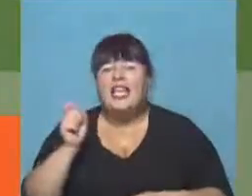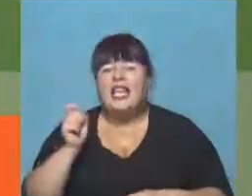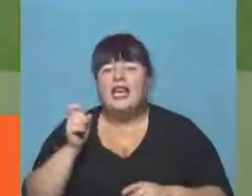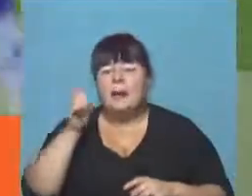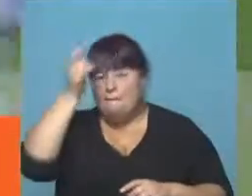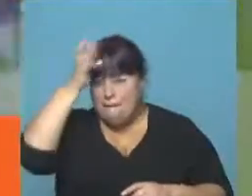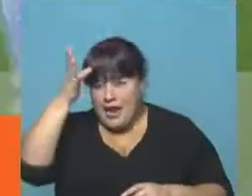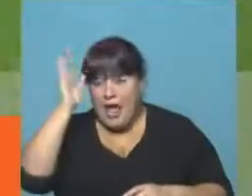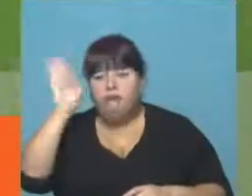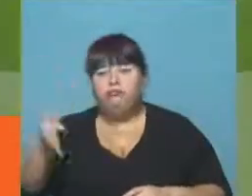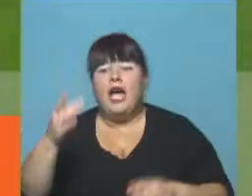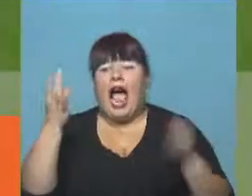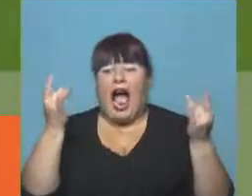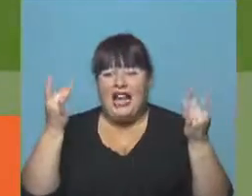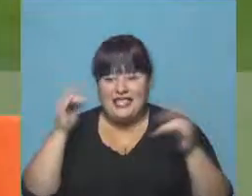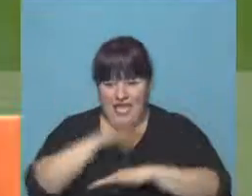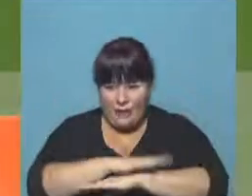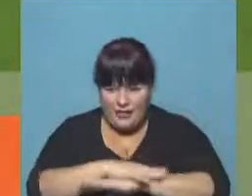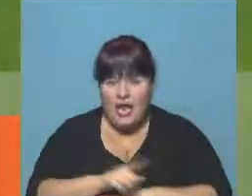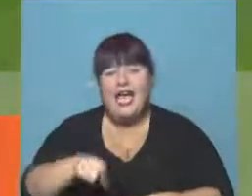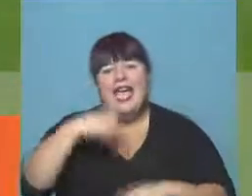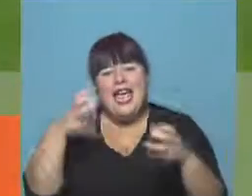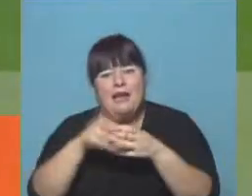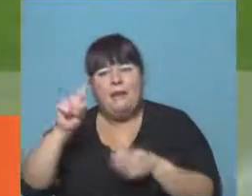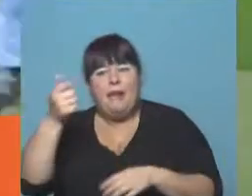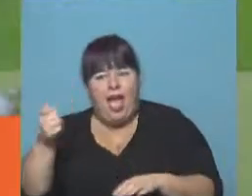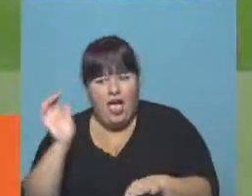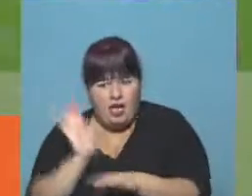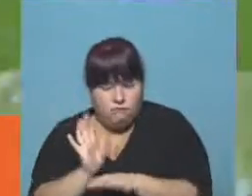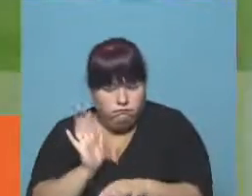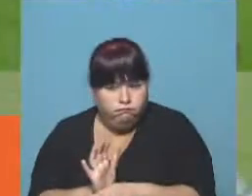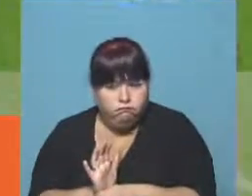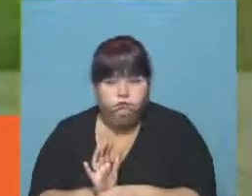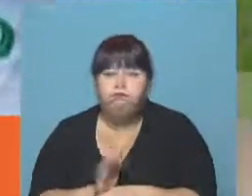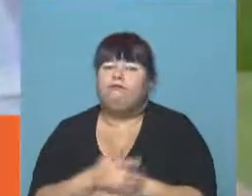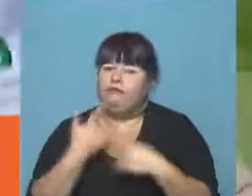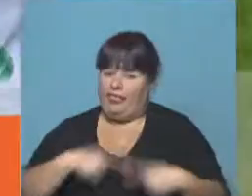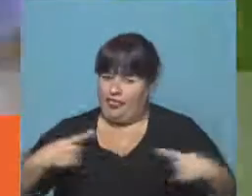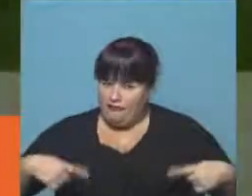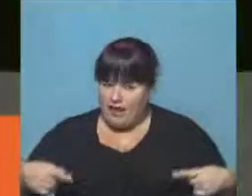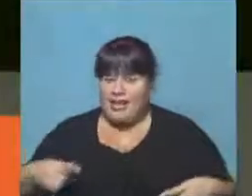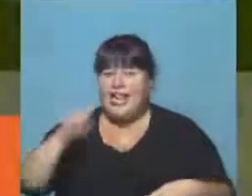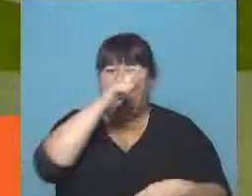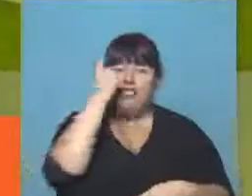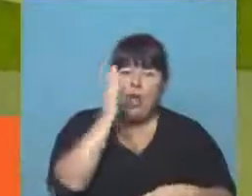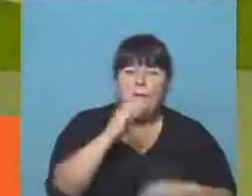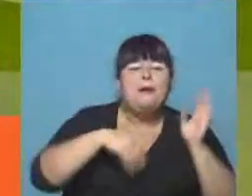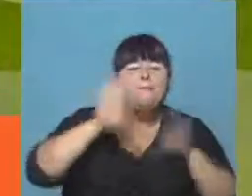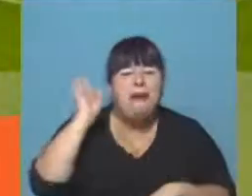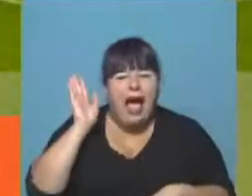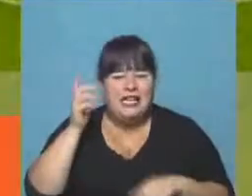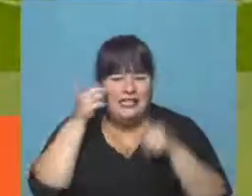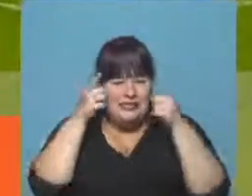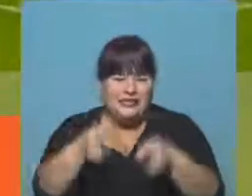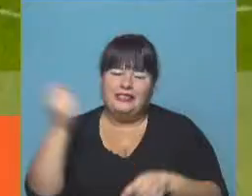secuencia de penales a Arsenal de Sarandí, otro equipo de primera. Digamos, es tan amplio el abanico, desde Nacional B, pero fundamentalmente